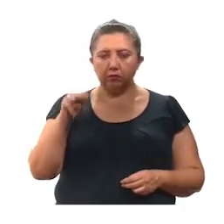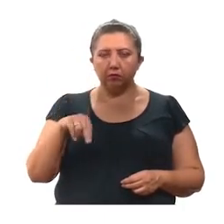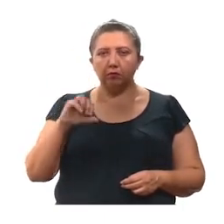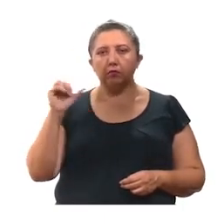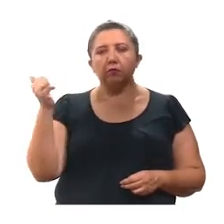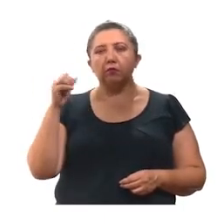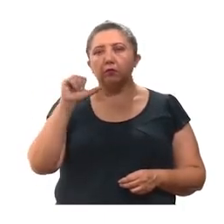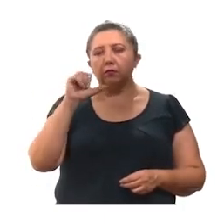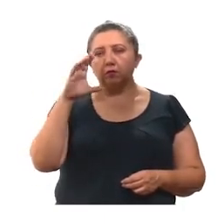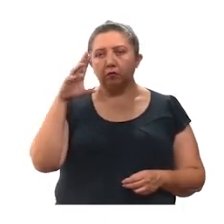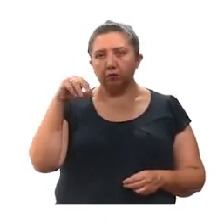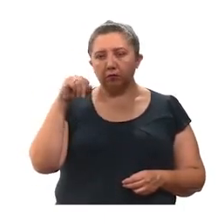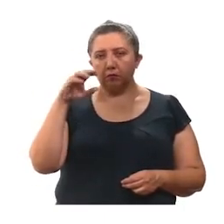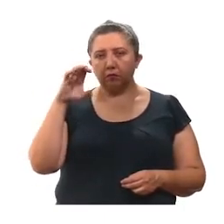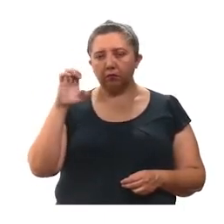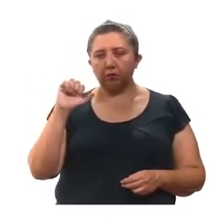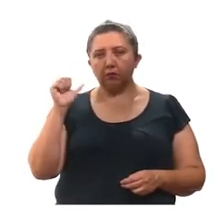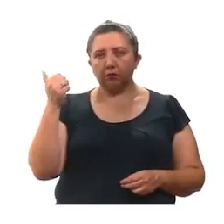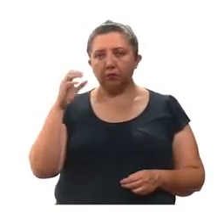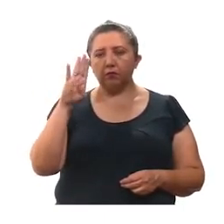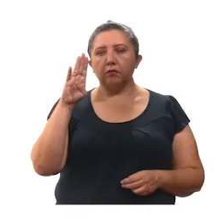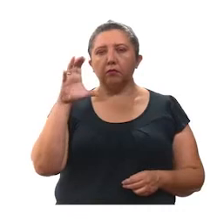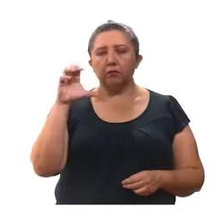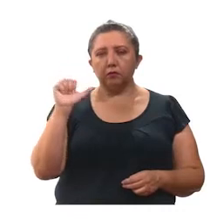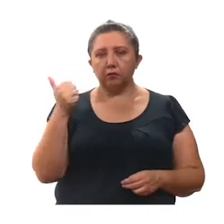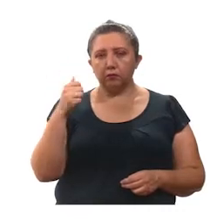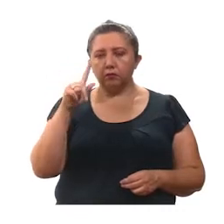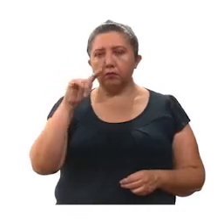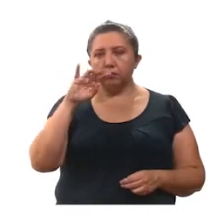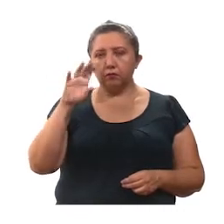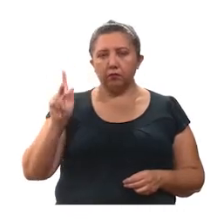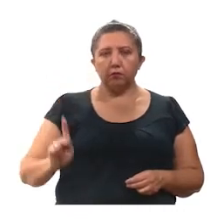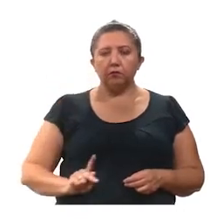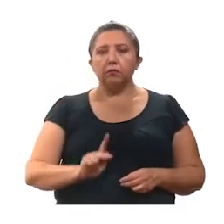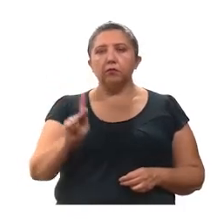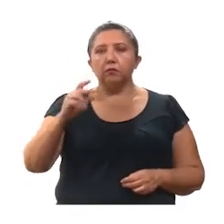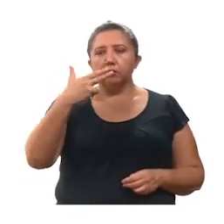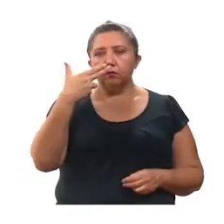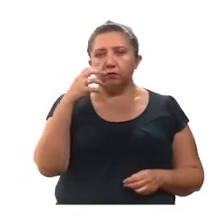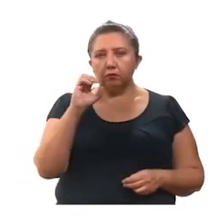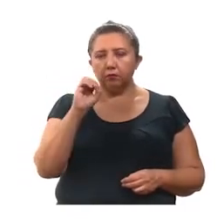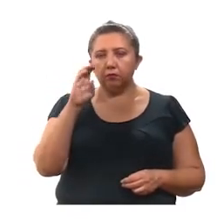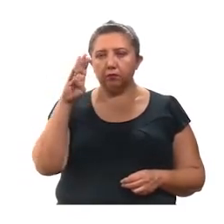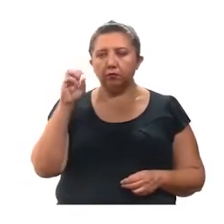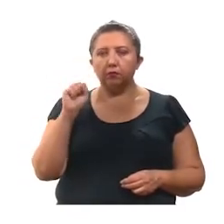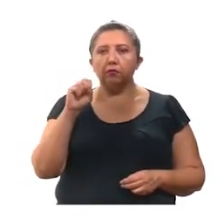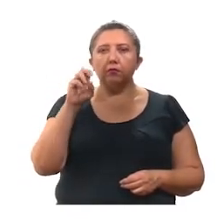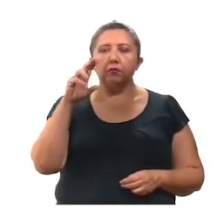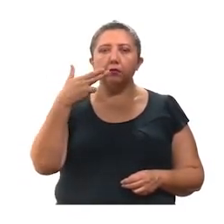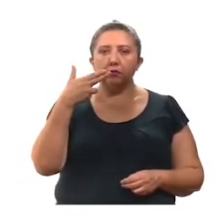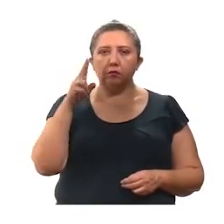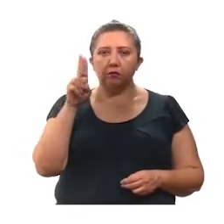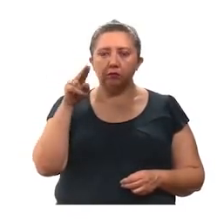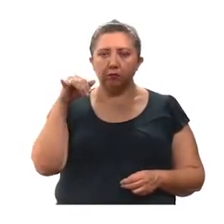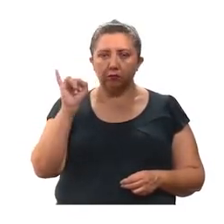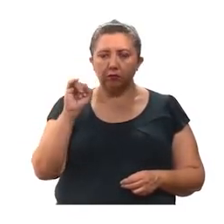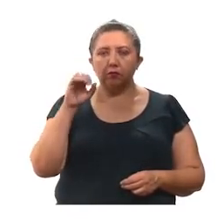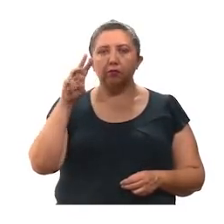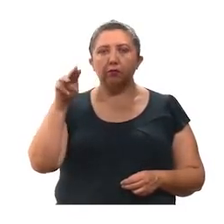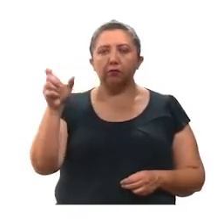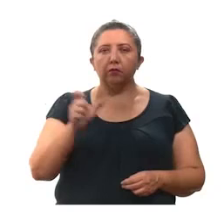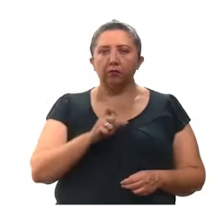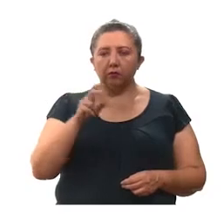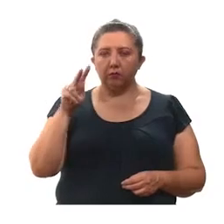en Acanqué, Aquil, Baca, Cansacap, Chicxulub, Pueblo, Jocabá, Jují, Quinchil,